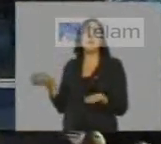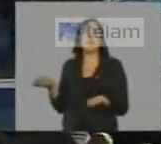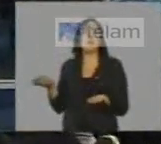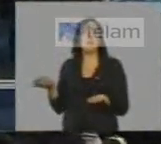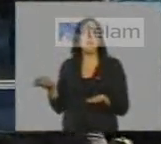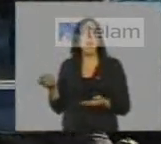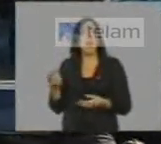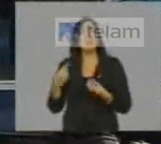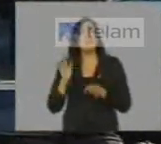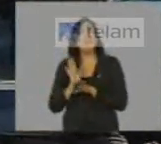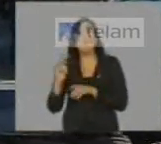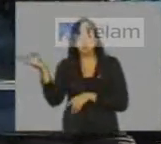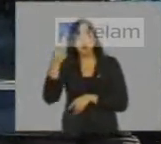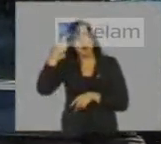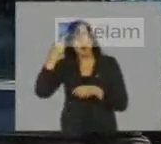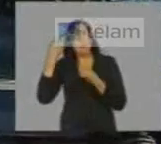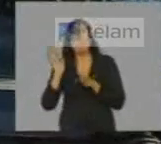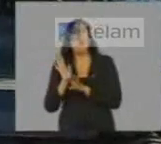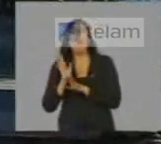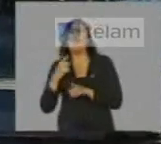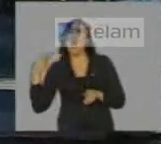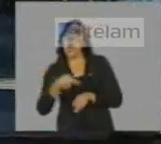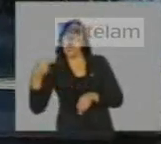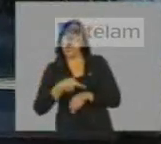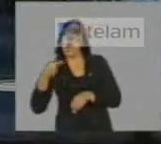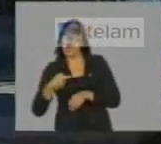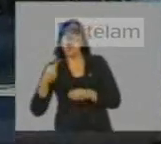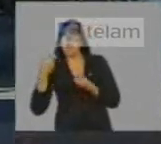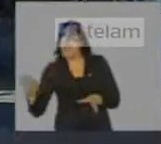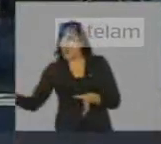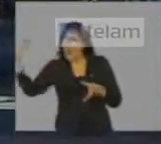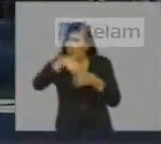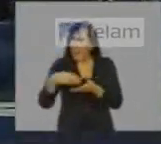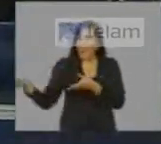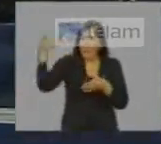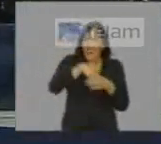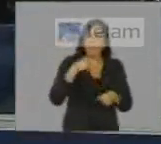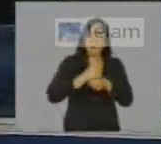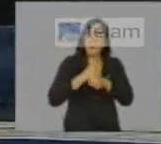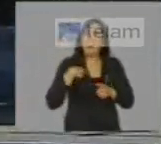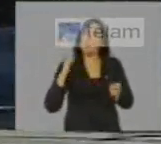de encabezar un proceso de cambio como el que empezó Néstor Kirchner en el año 2003.